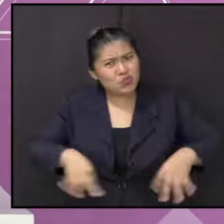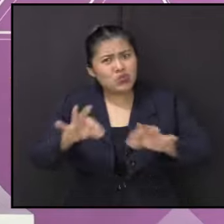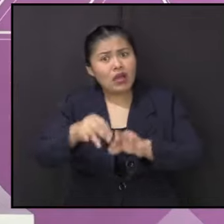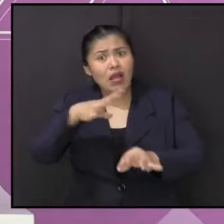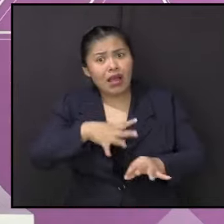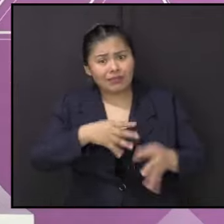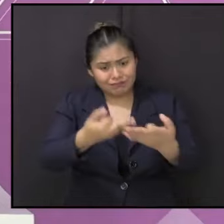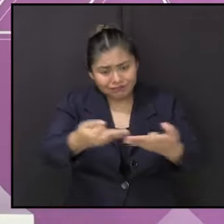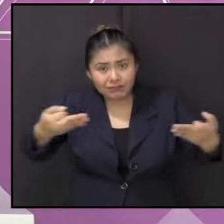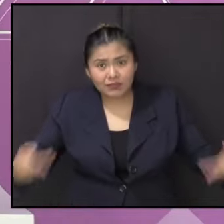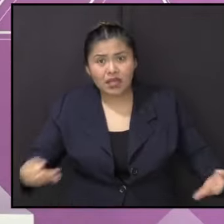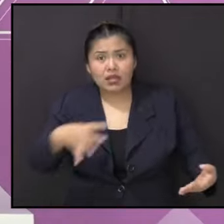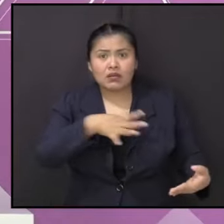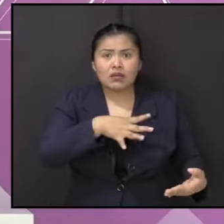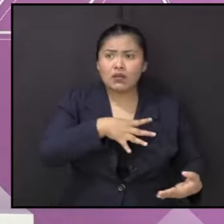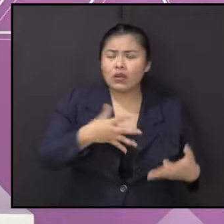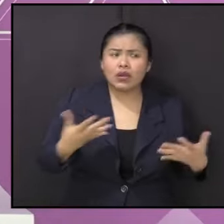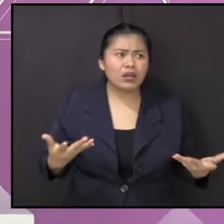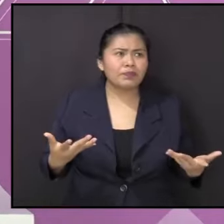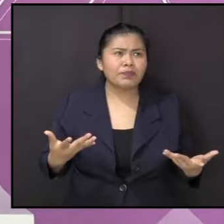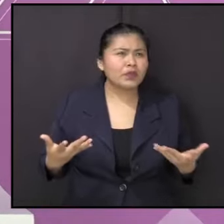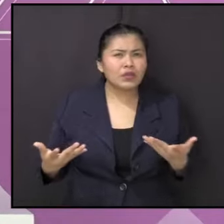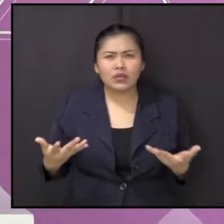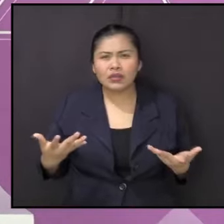tierras, tenemos